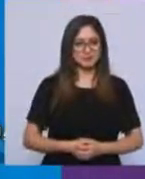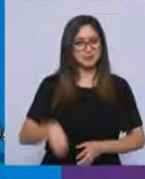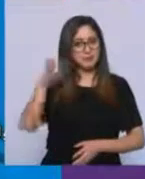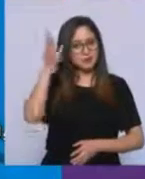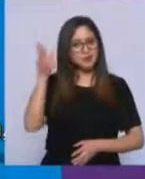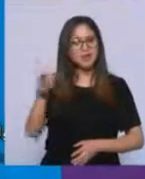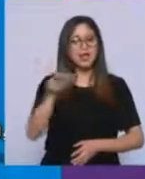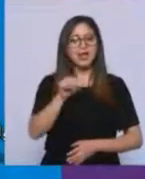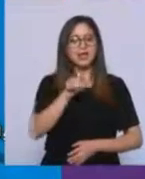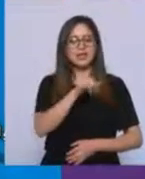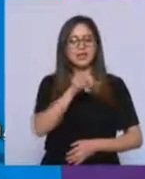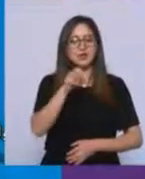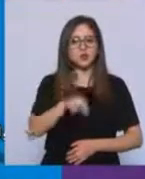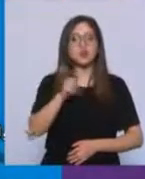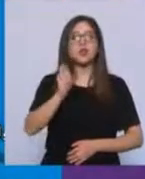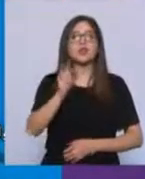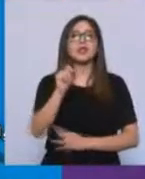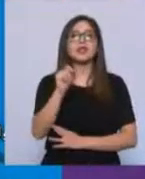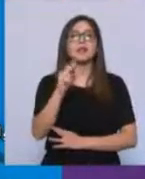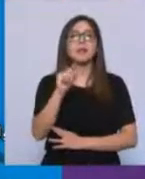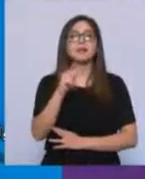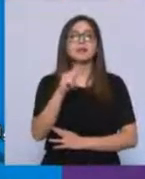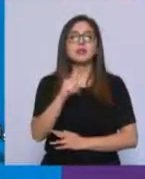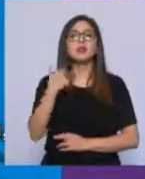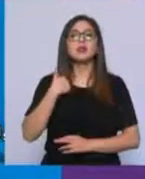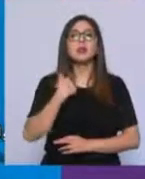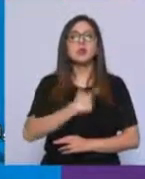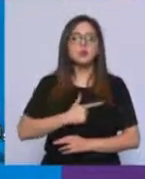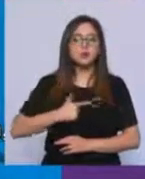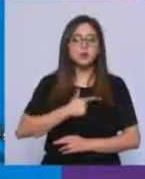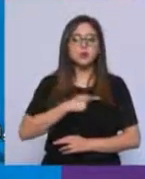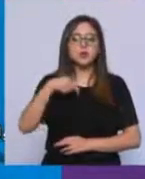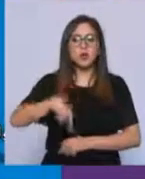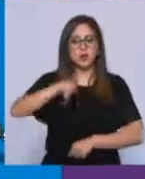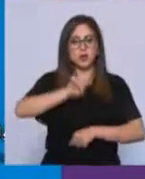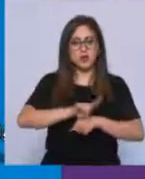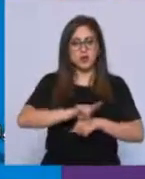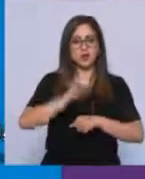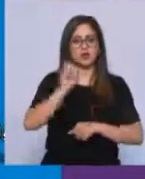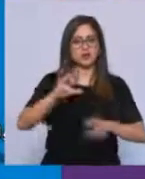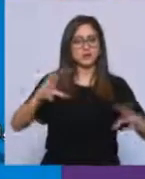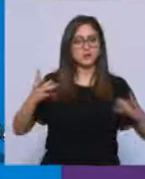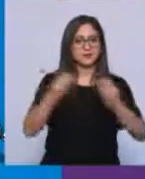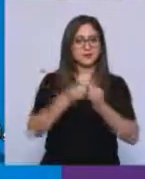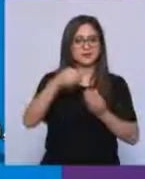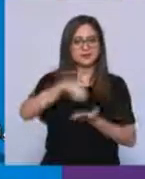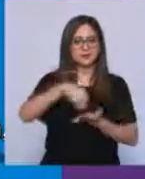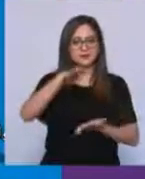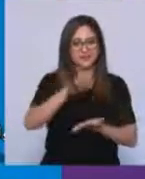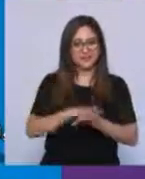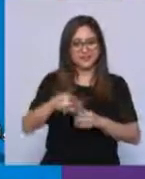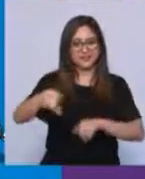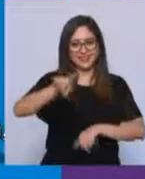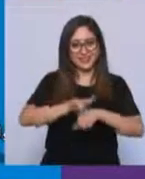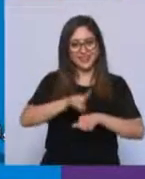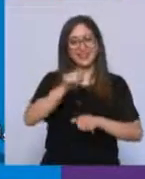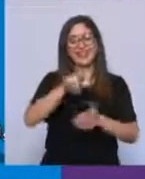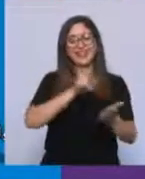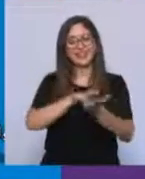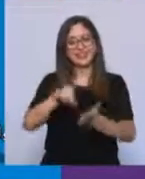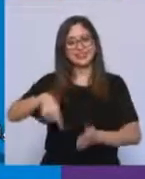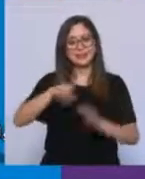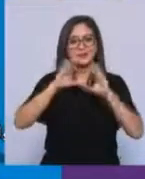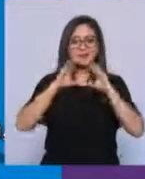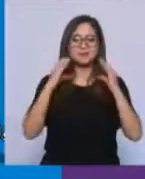Hola, soy Alison Alúa, soy travesti y es un gusto y un placer que este día se decrete como un día de acción a favor